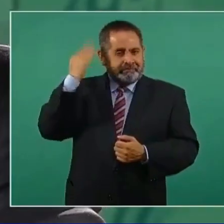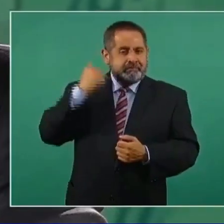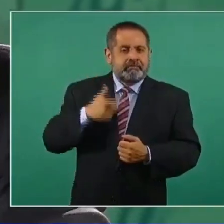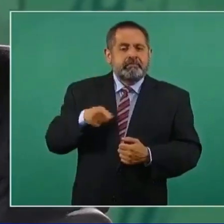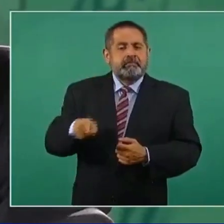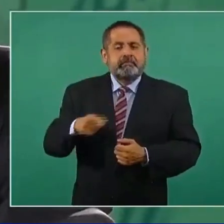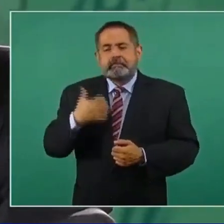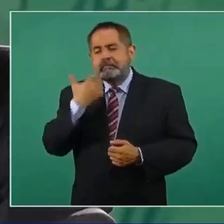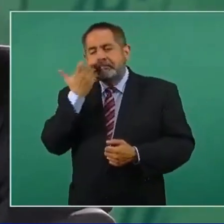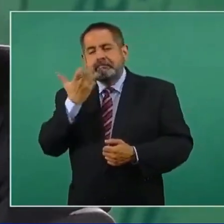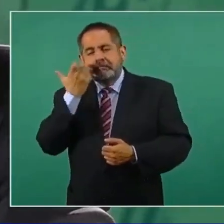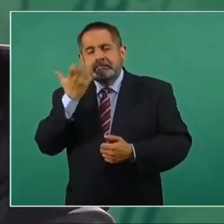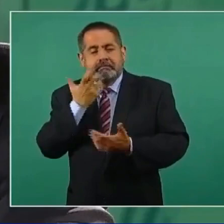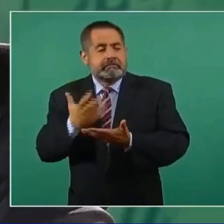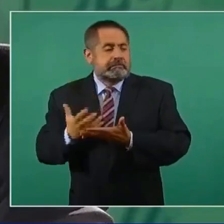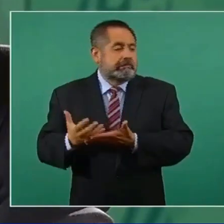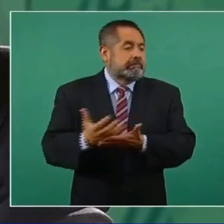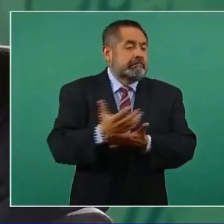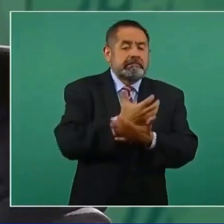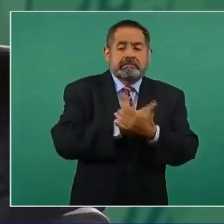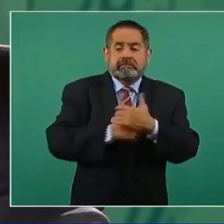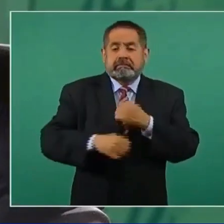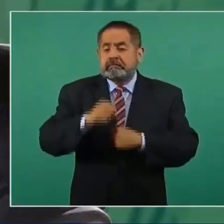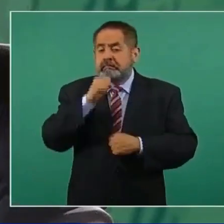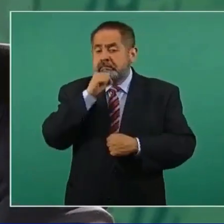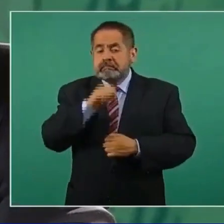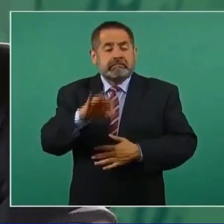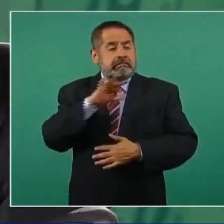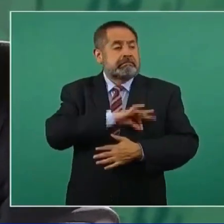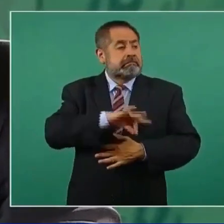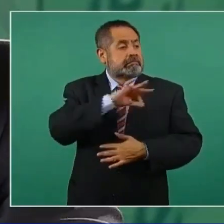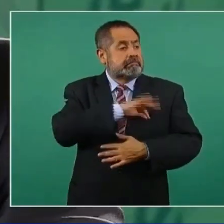jugosos negocios para las compañías